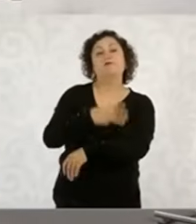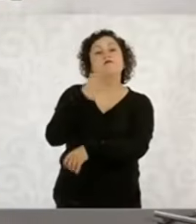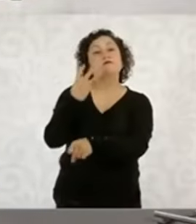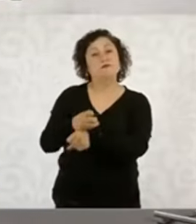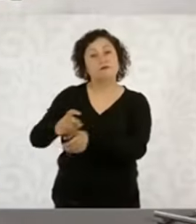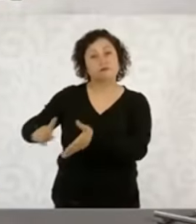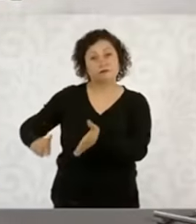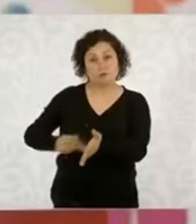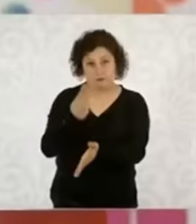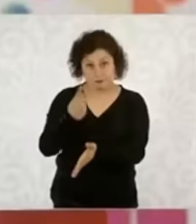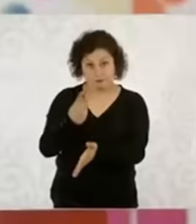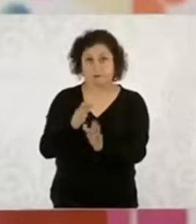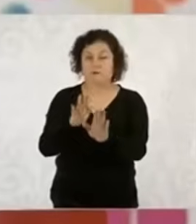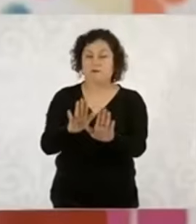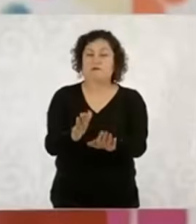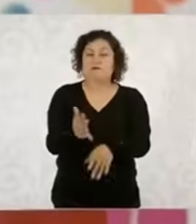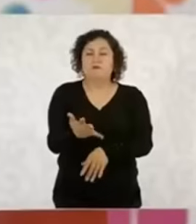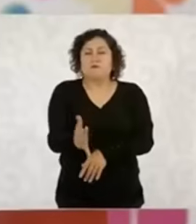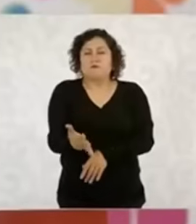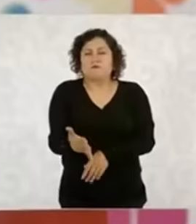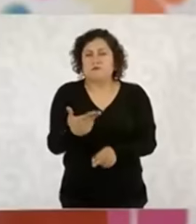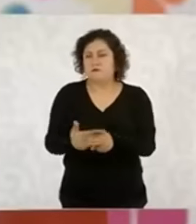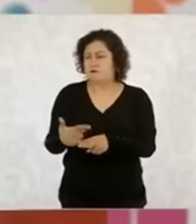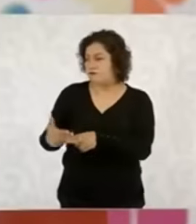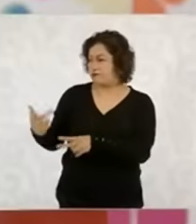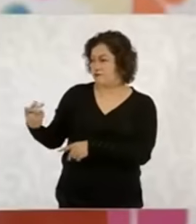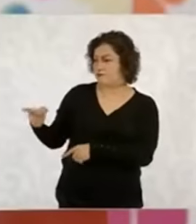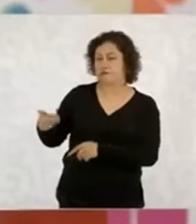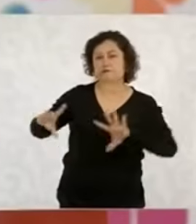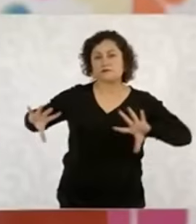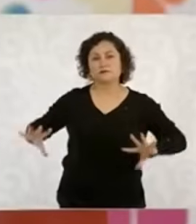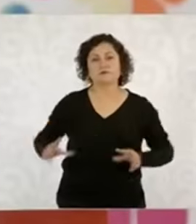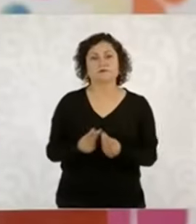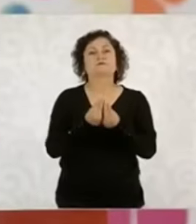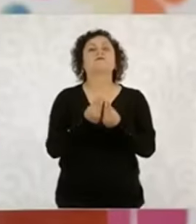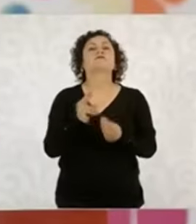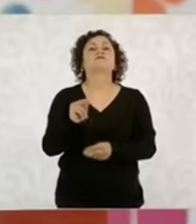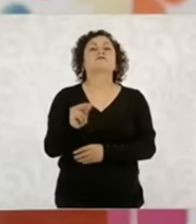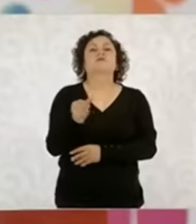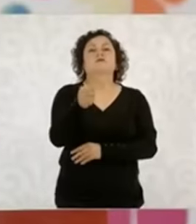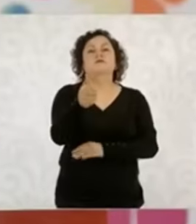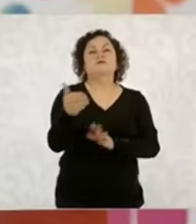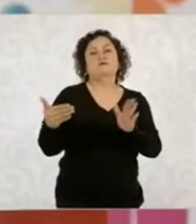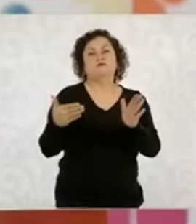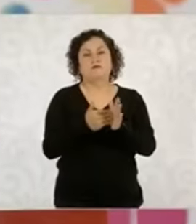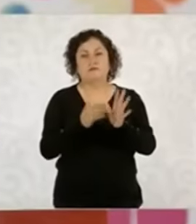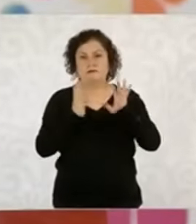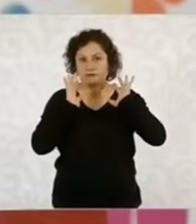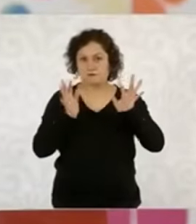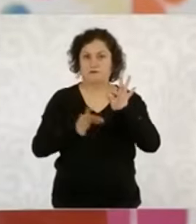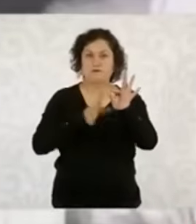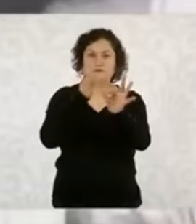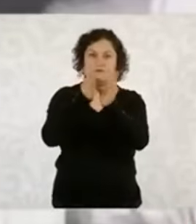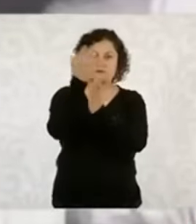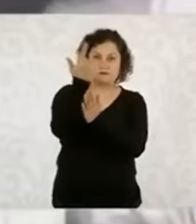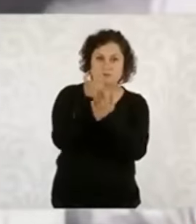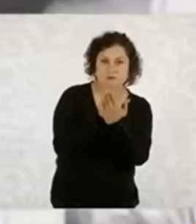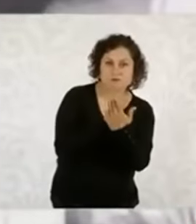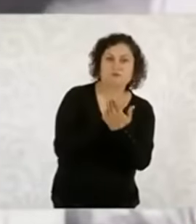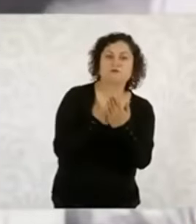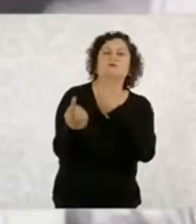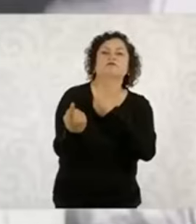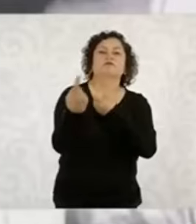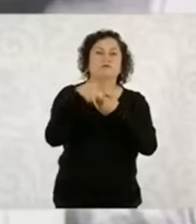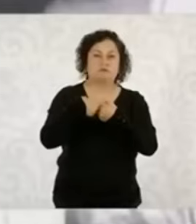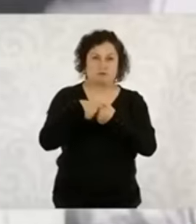sería que para diciembre ya tenemos las 86,000 familias acreditadas. Y es